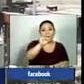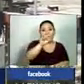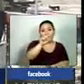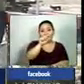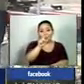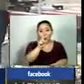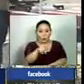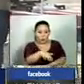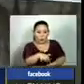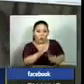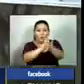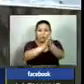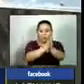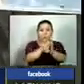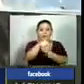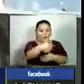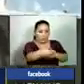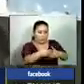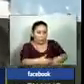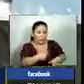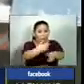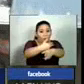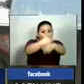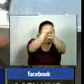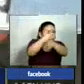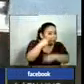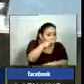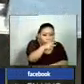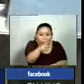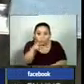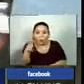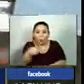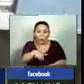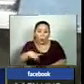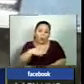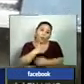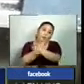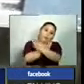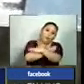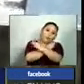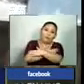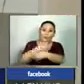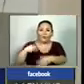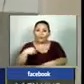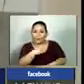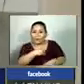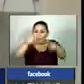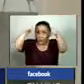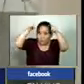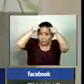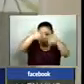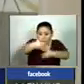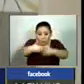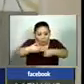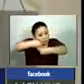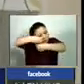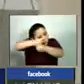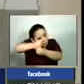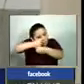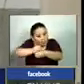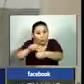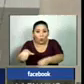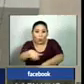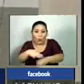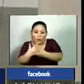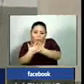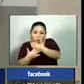CIFCO contará con centro de monitoreo de videovigilancia, área de descanso para el personal médico, laboratorio clínico, banco de